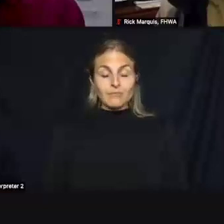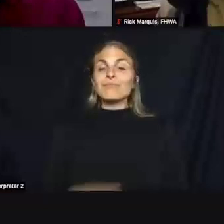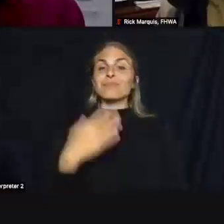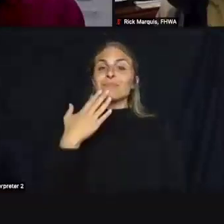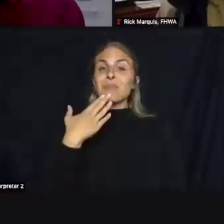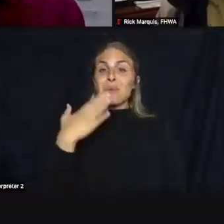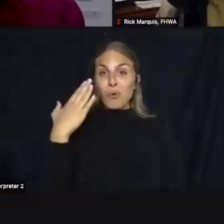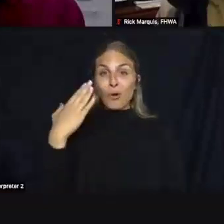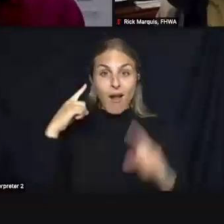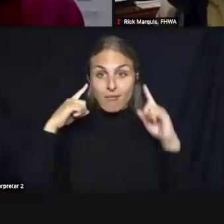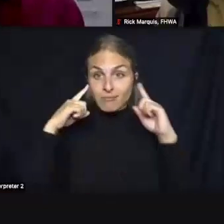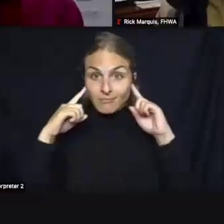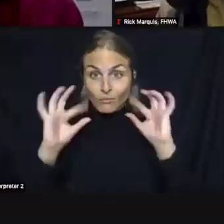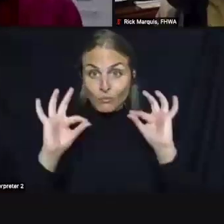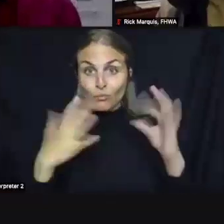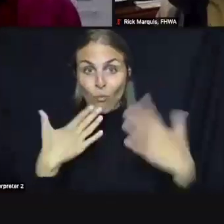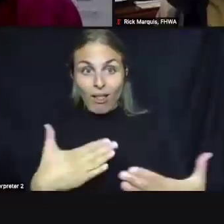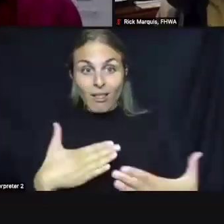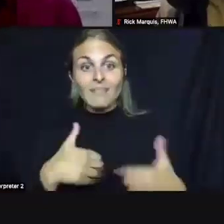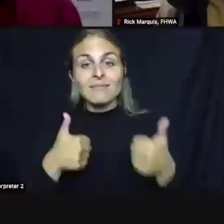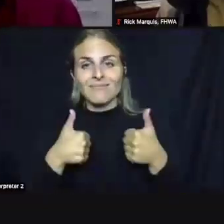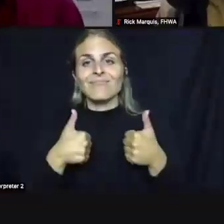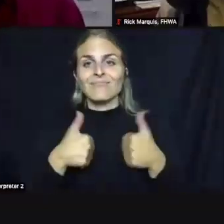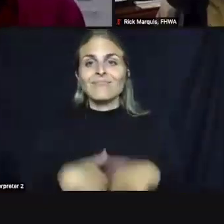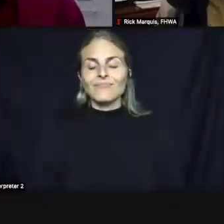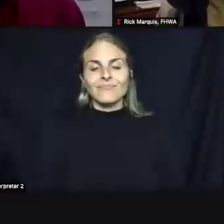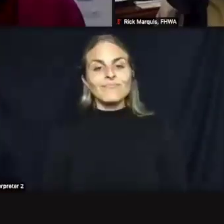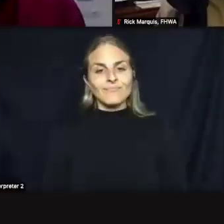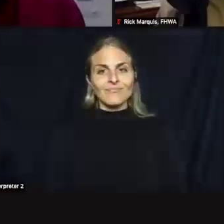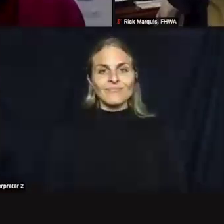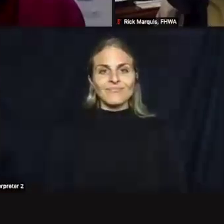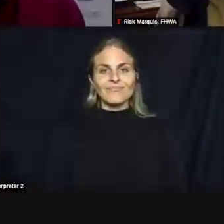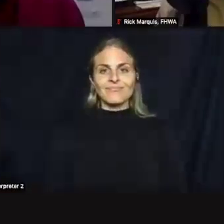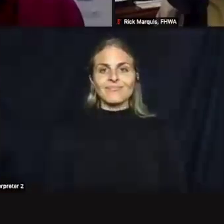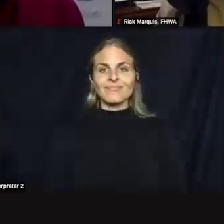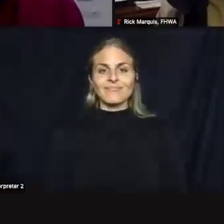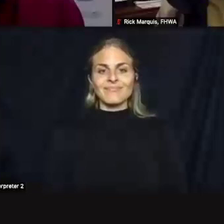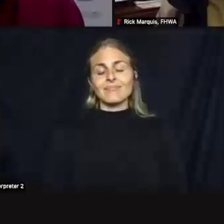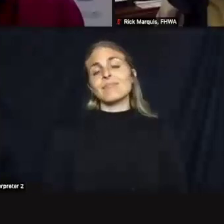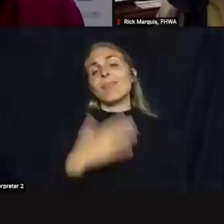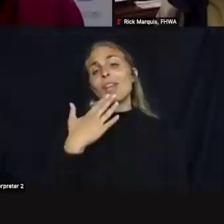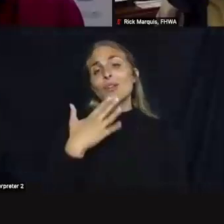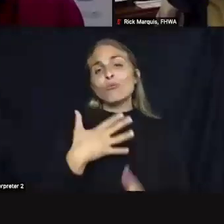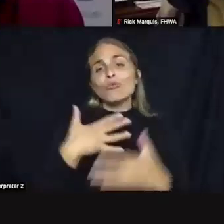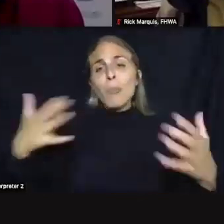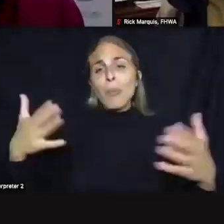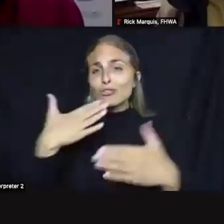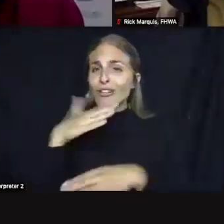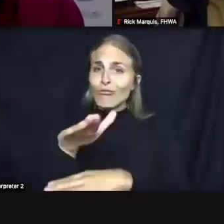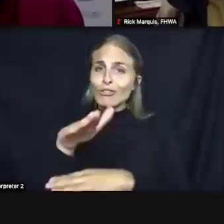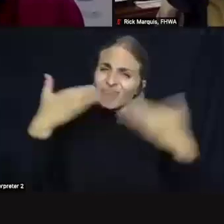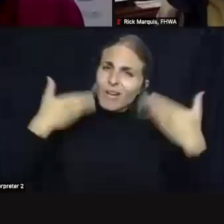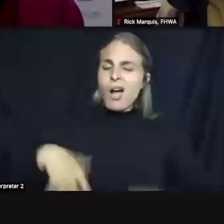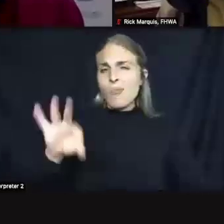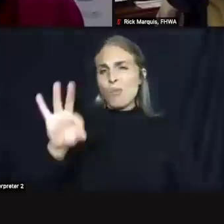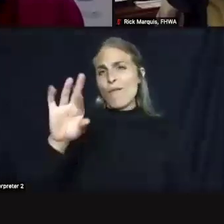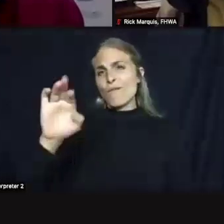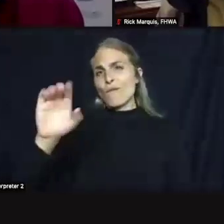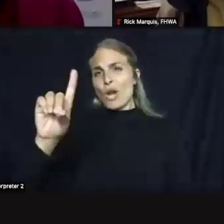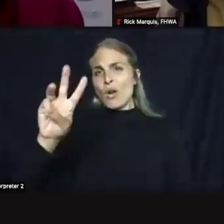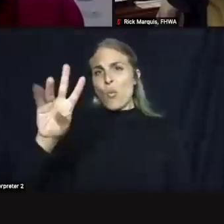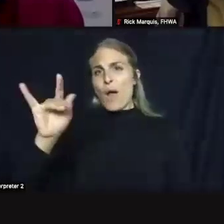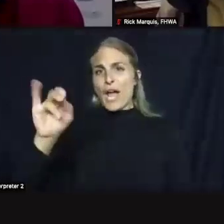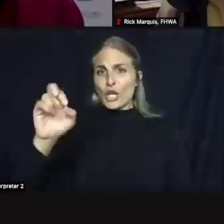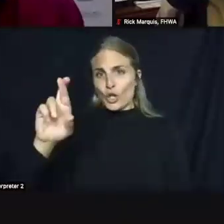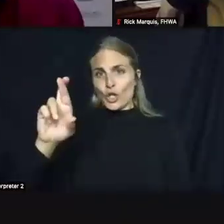señor Allen Wolf. Hola, ¿me escuchan bien? Hola, Le escucho. Buen día. Yo me llamo